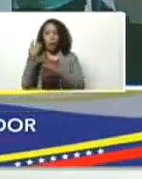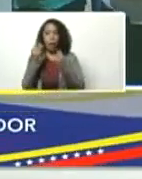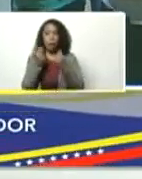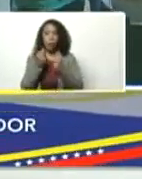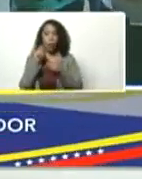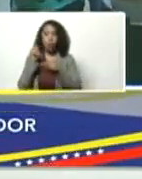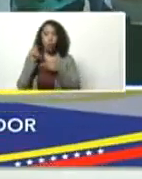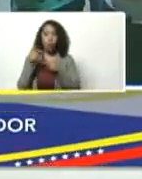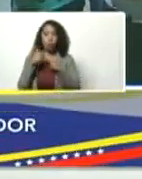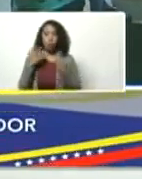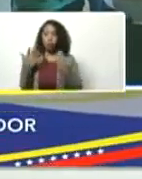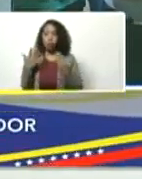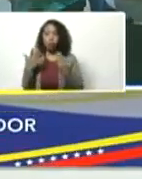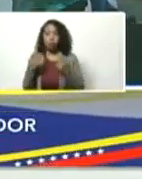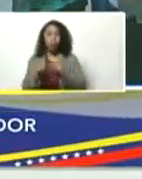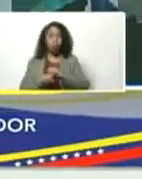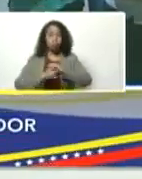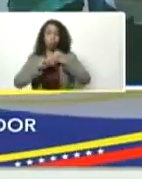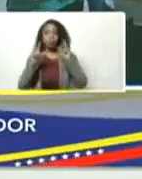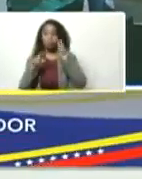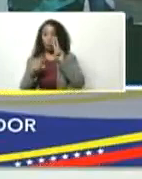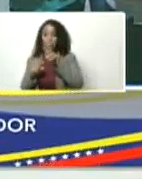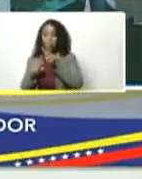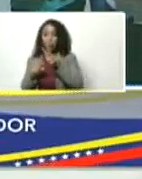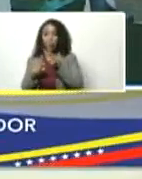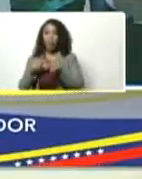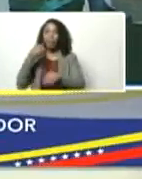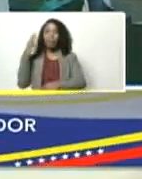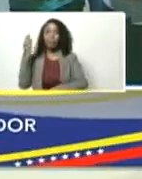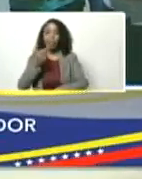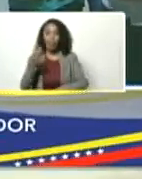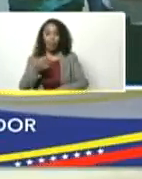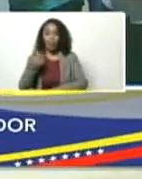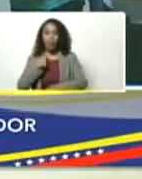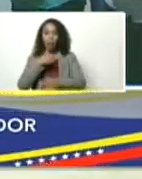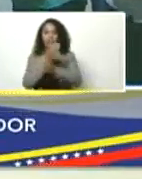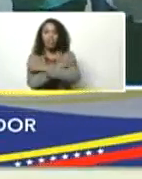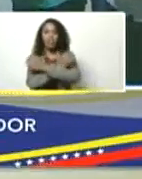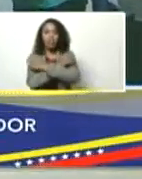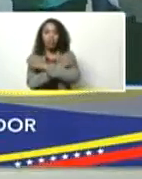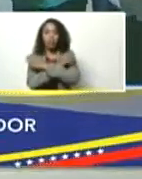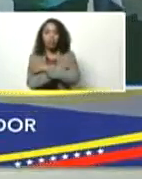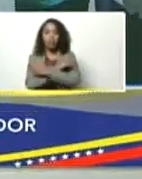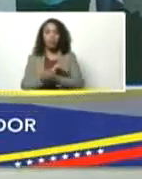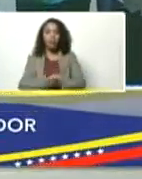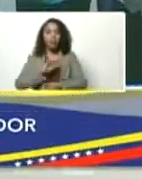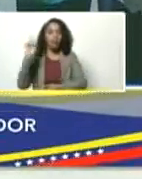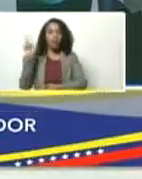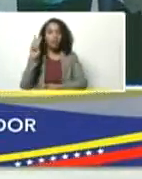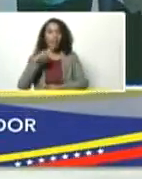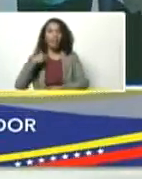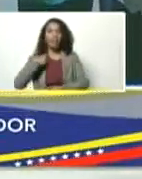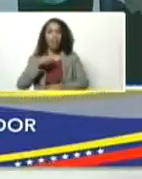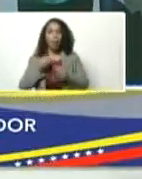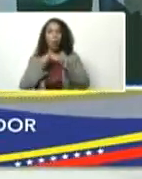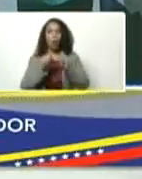tuyos son increíble, de verdad, te felicito. Venezuela tiene que